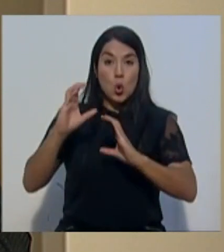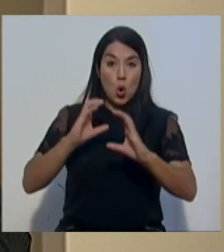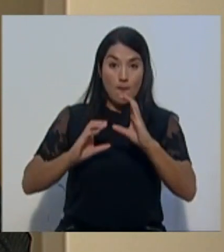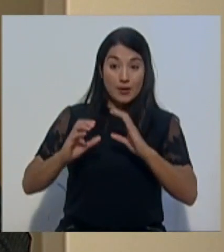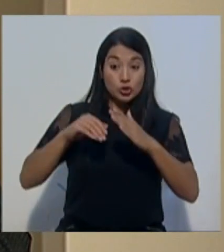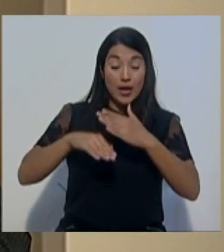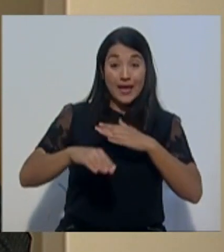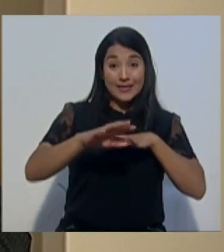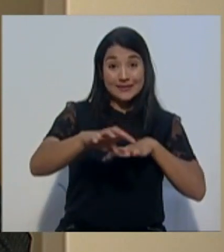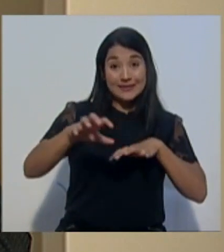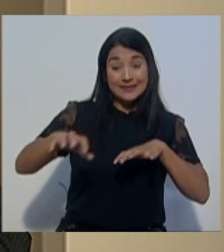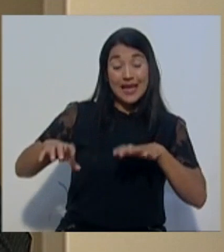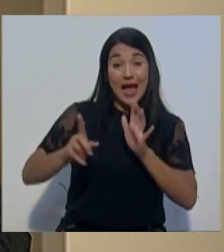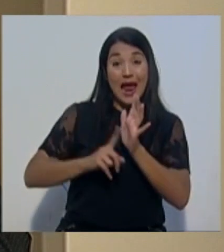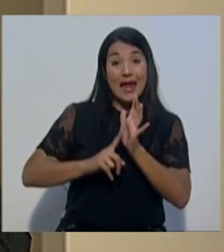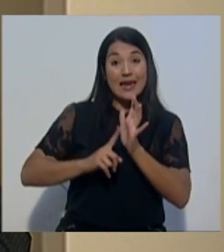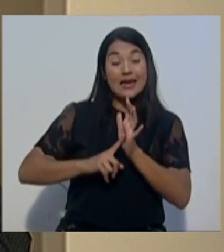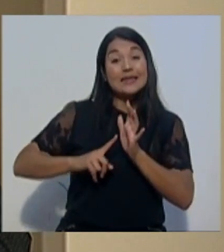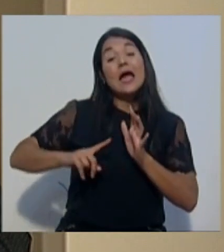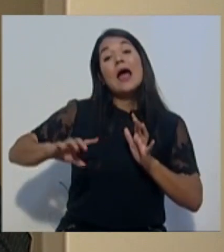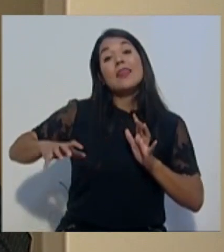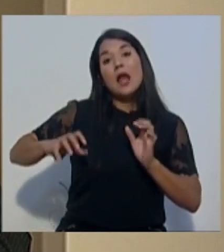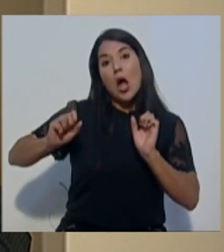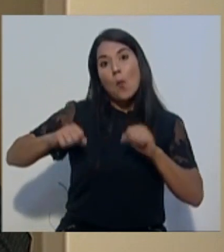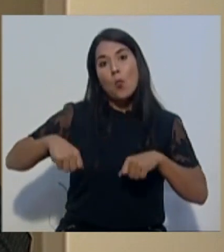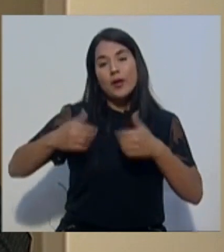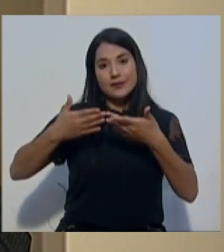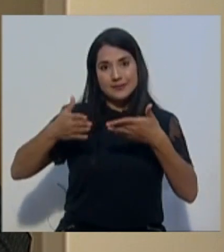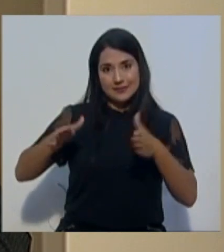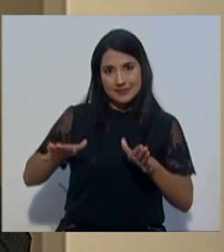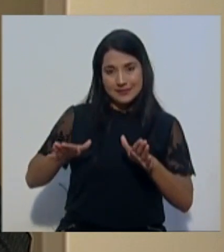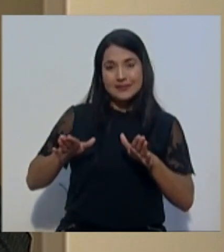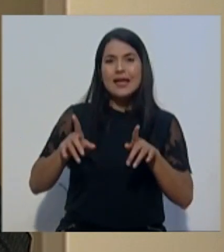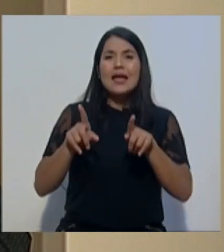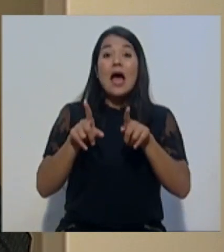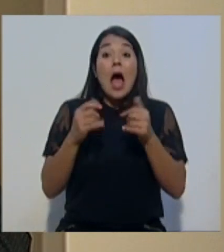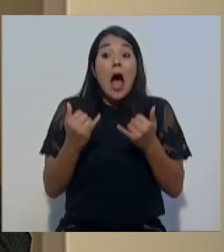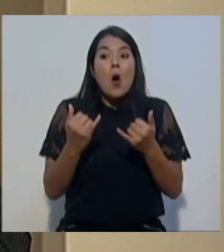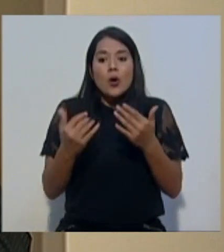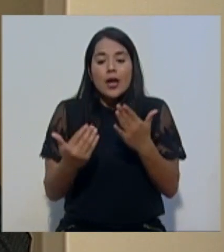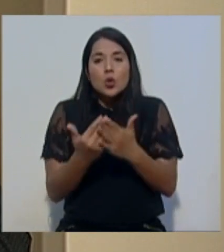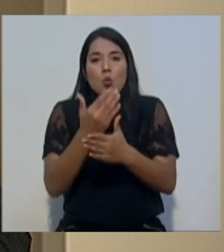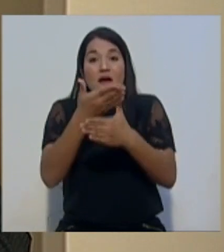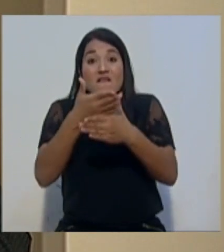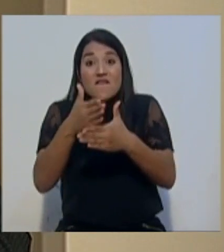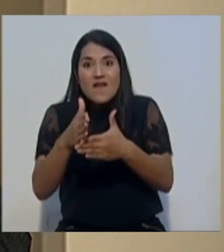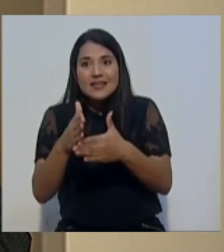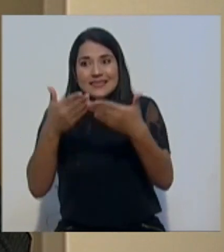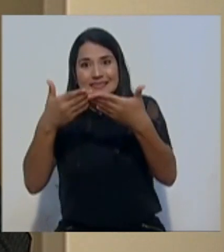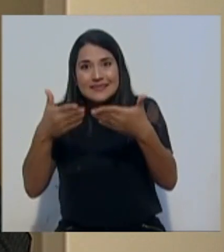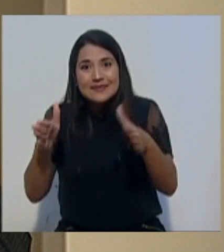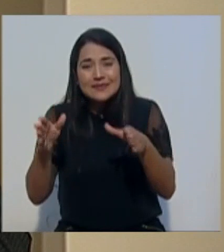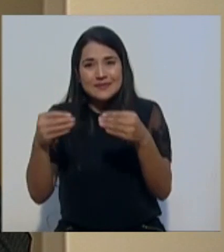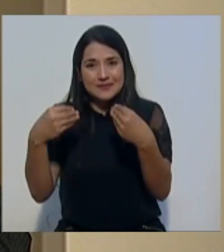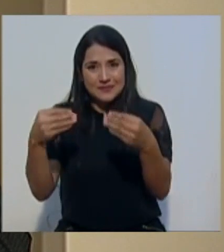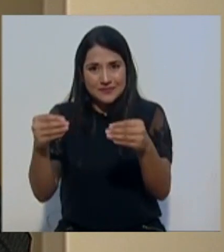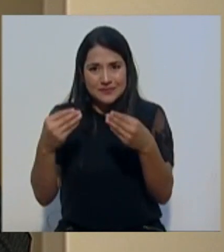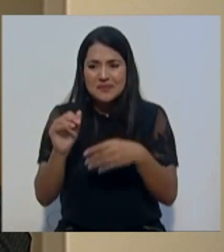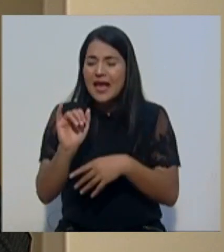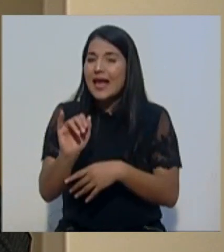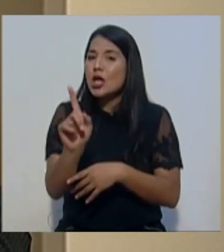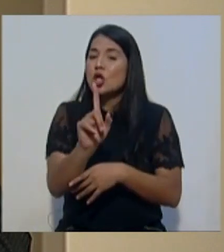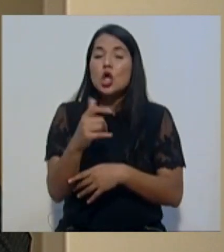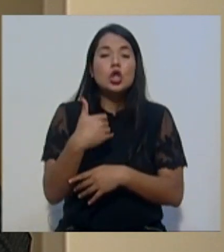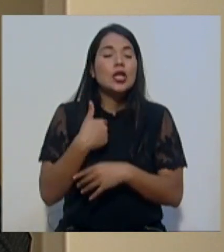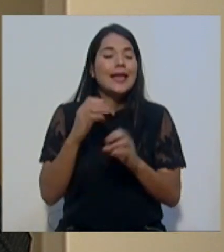puedan trabajar. La fase de apertura controlada a la que vamos, digamos que no varía o no